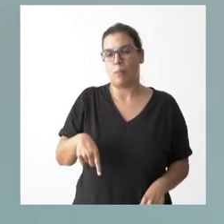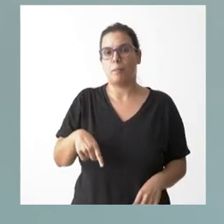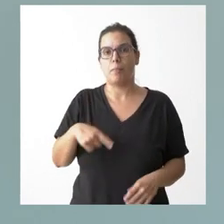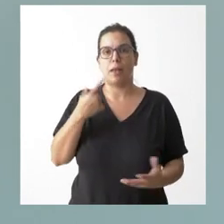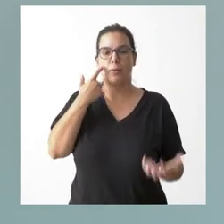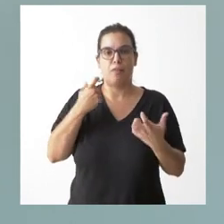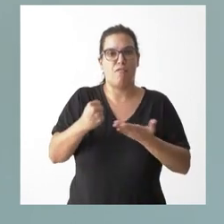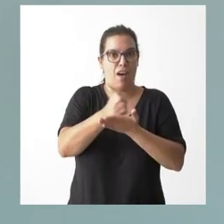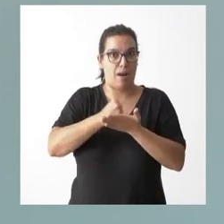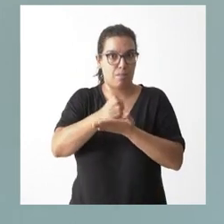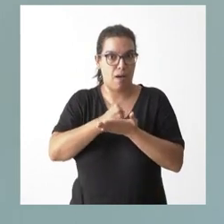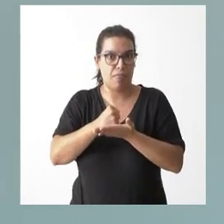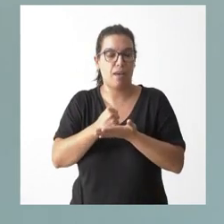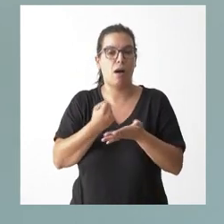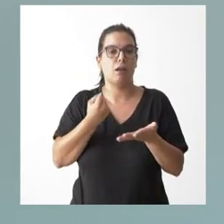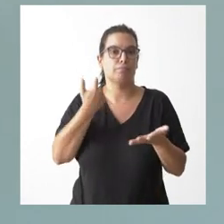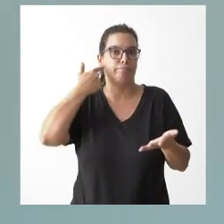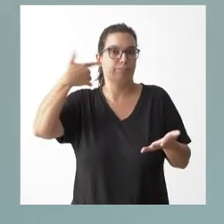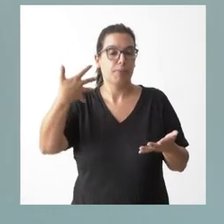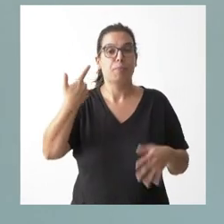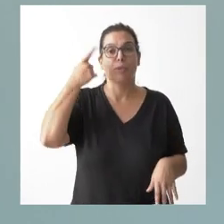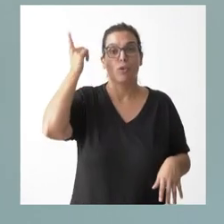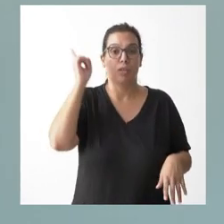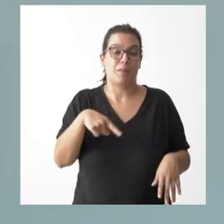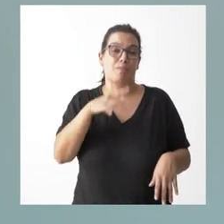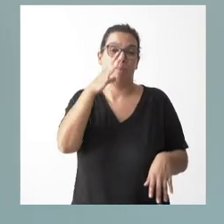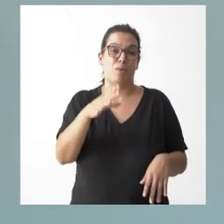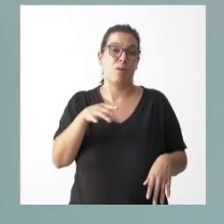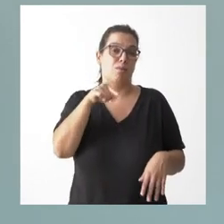de Farmacia, o lo que puede ser el hecho de ser pues la